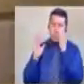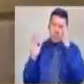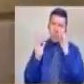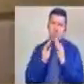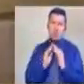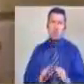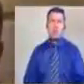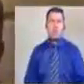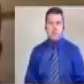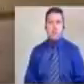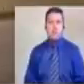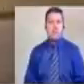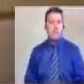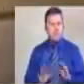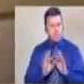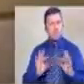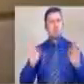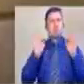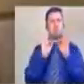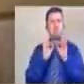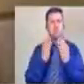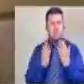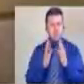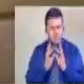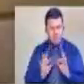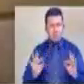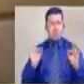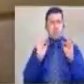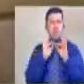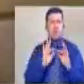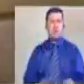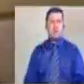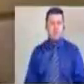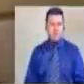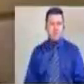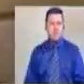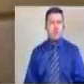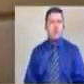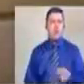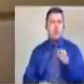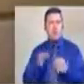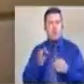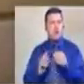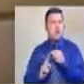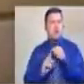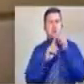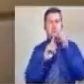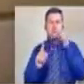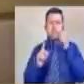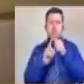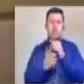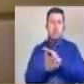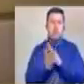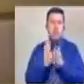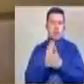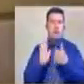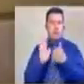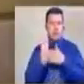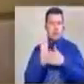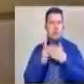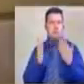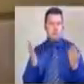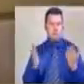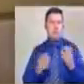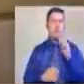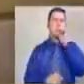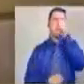acuerdo son valiosos, importantísimos. Lo de la justicia especial para la paz, que sólo